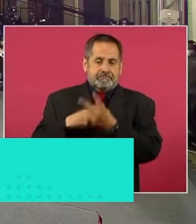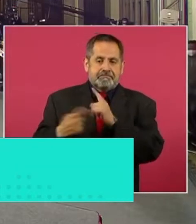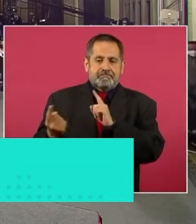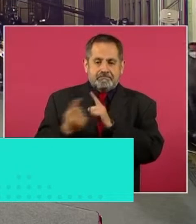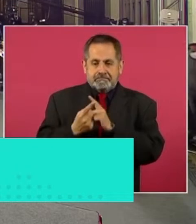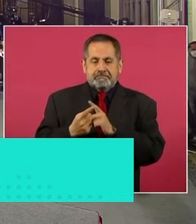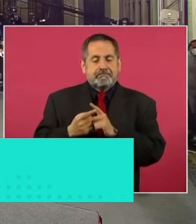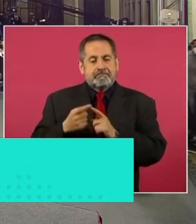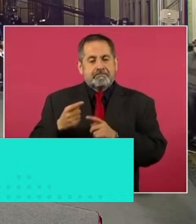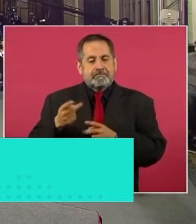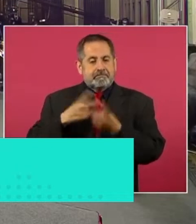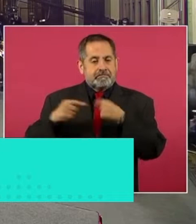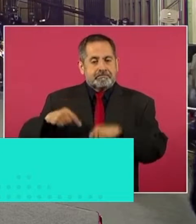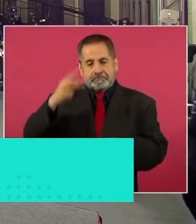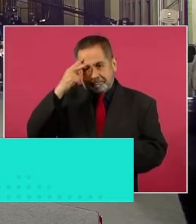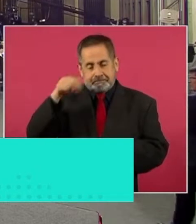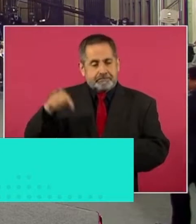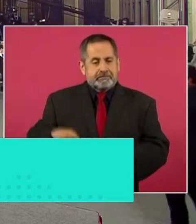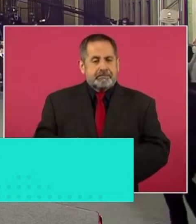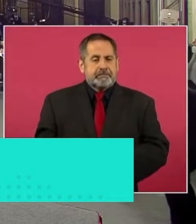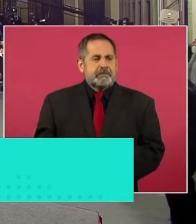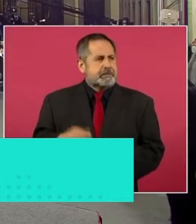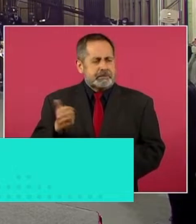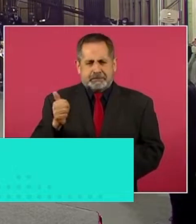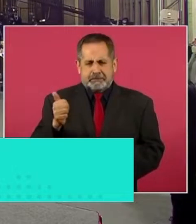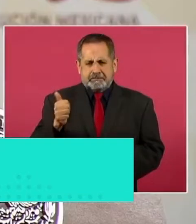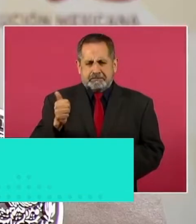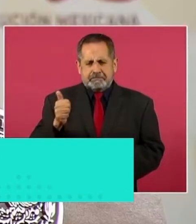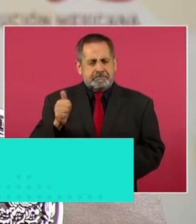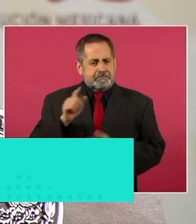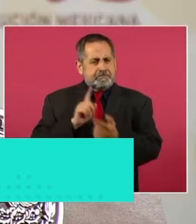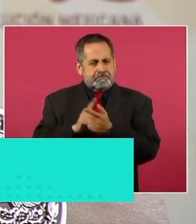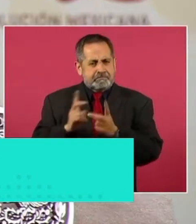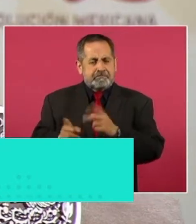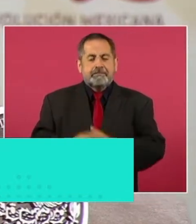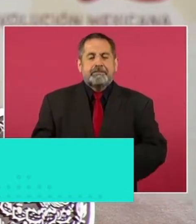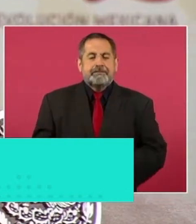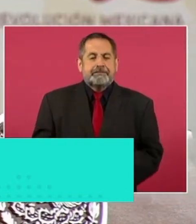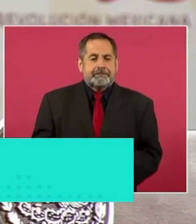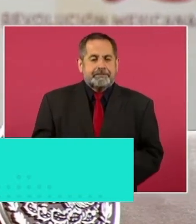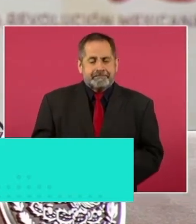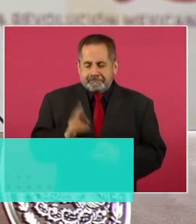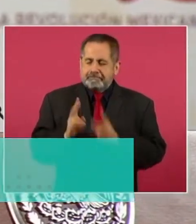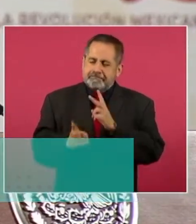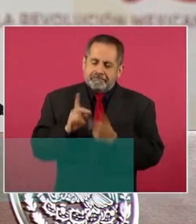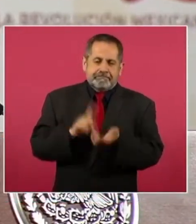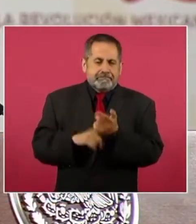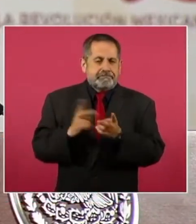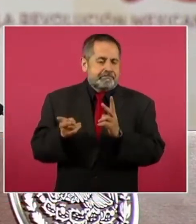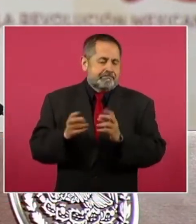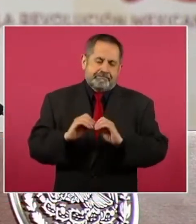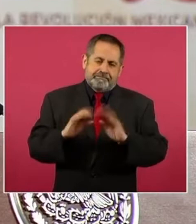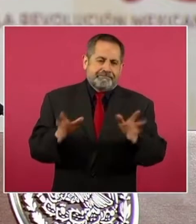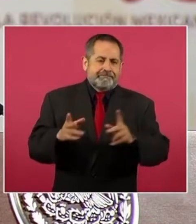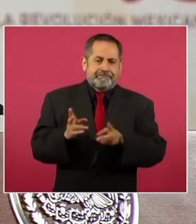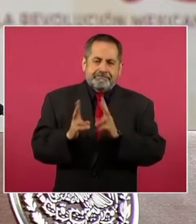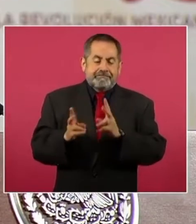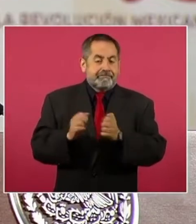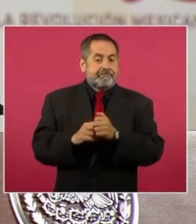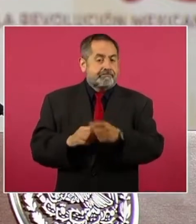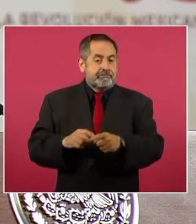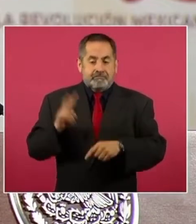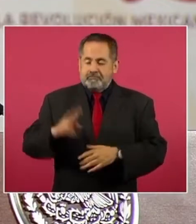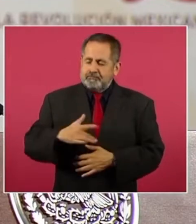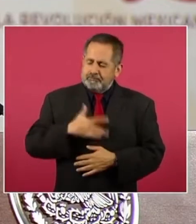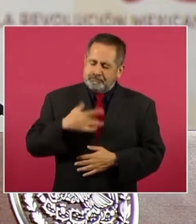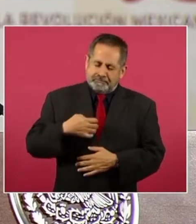viene a México en agosto, sí, y la vamos a recibir desde luego, y nos